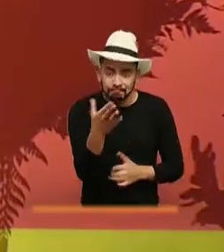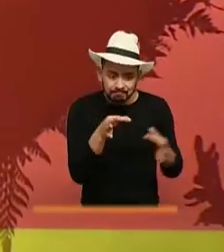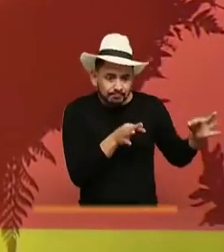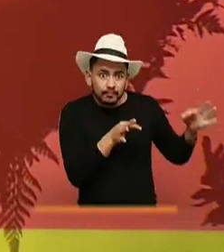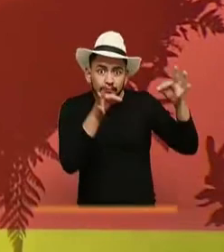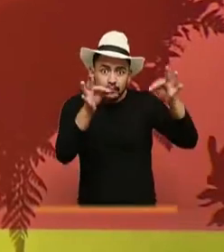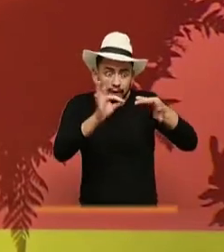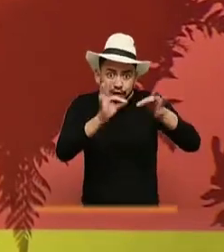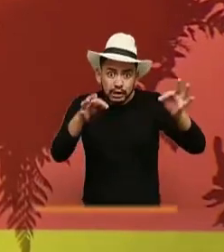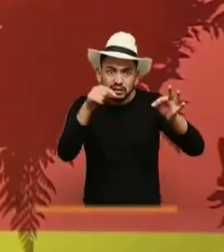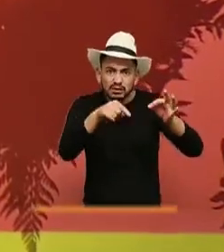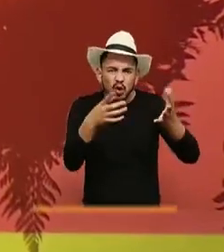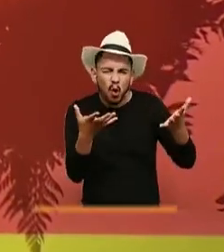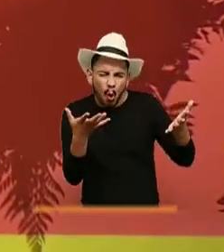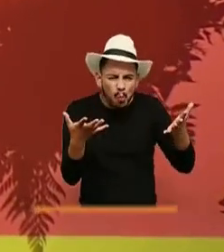Ahí está.